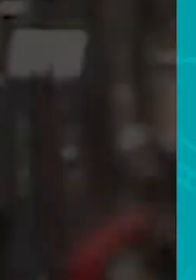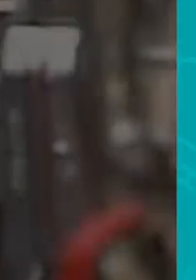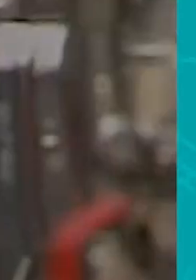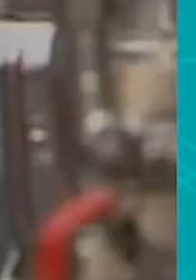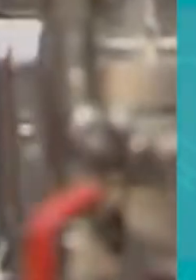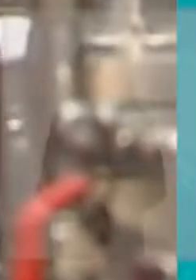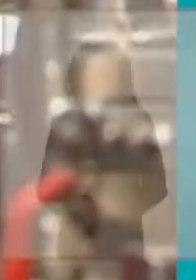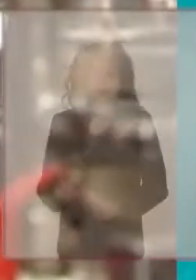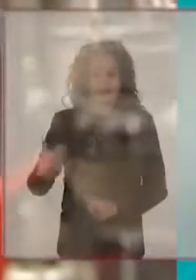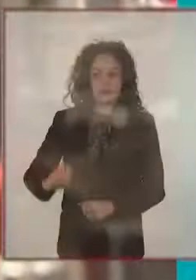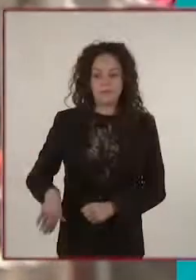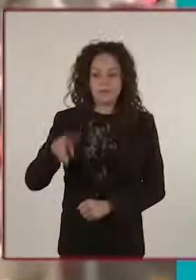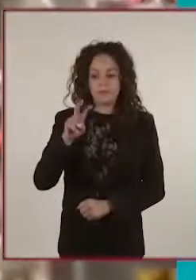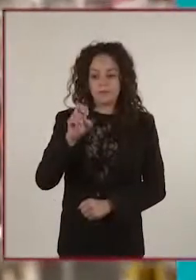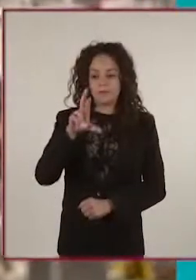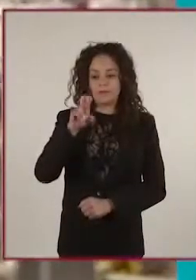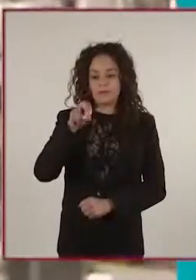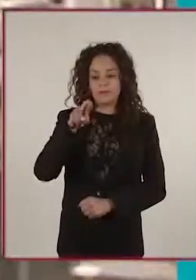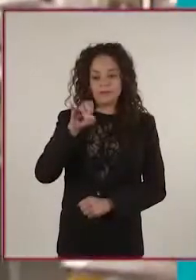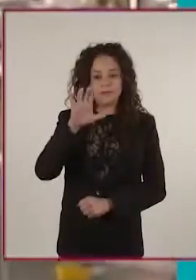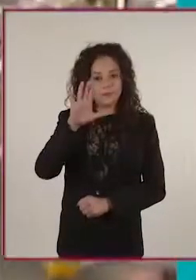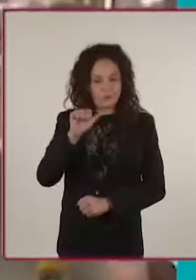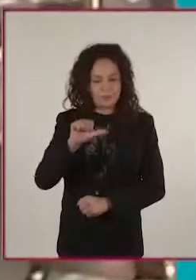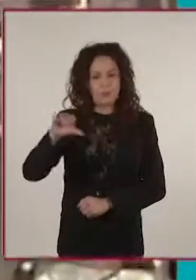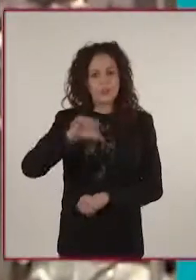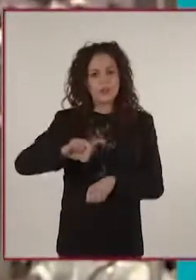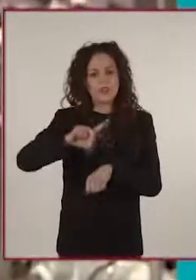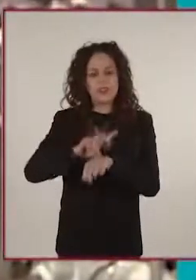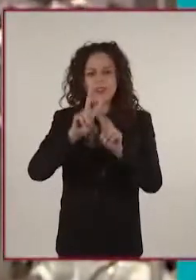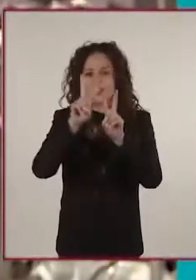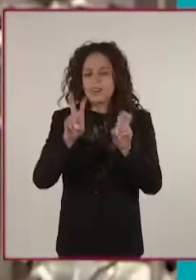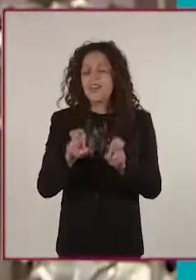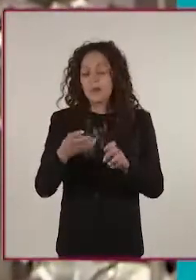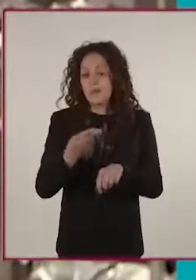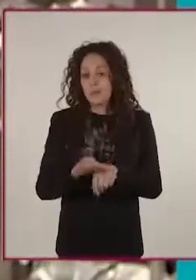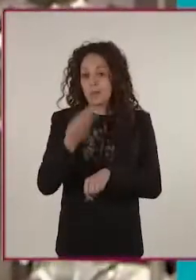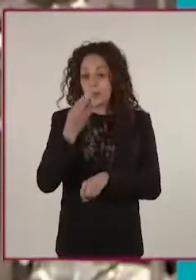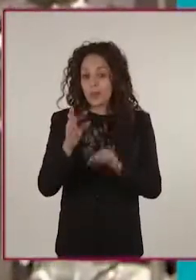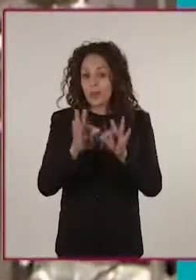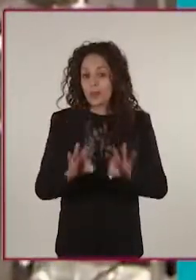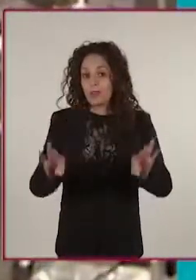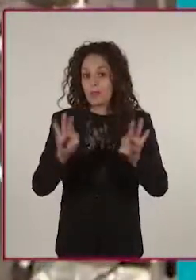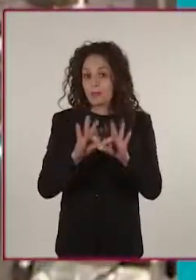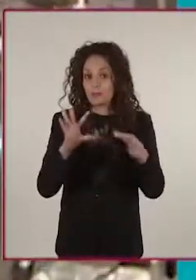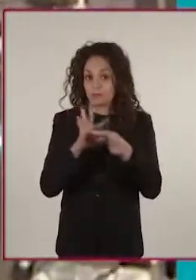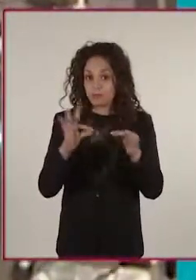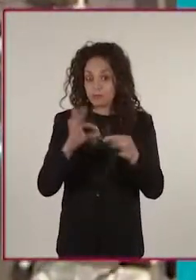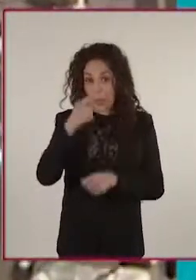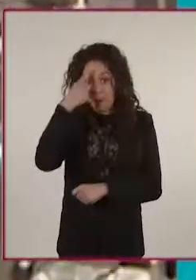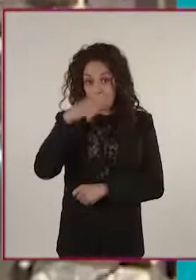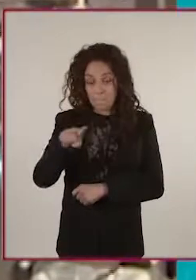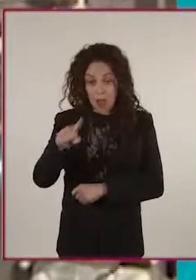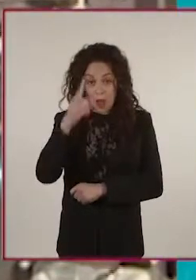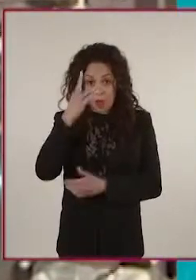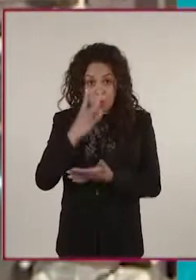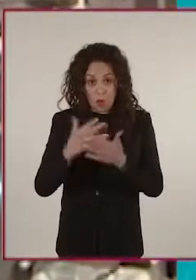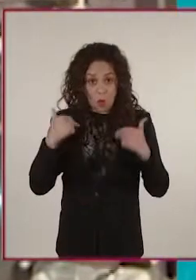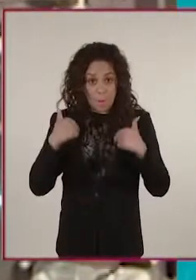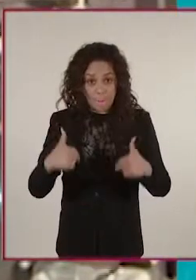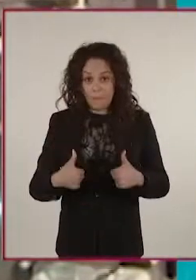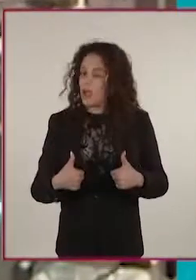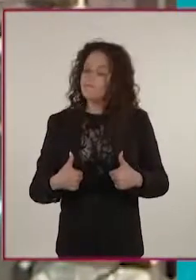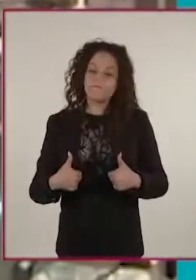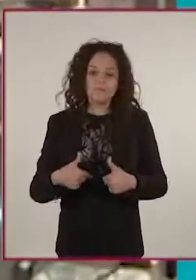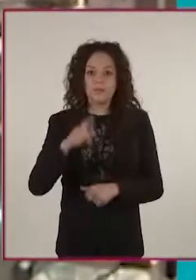Yo soy Verónica Maldonado y el día de hoy vamos a hablar de un tema muy importante, no solo para los seres humanos, sino para el medio ambiente,